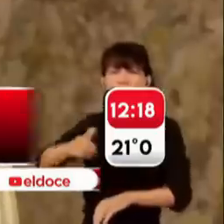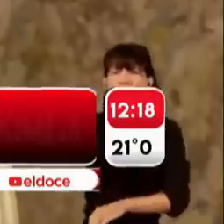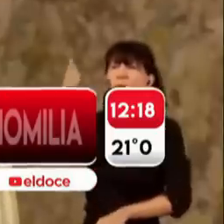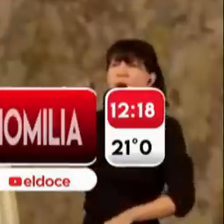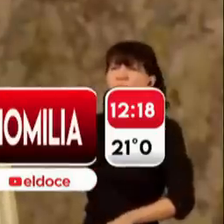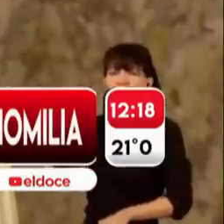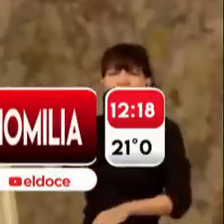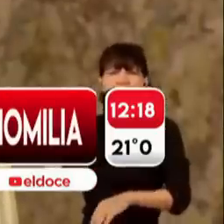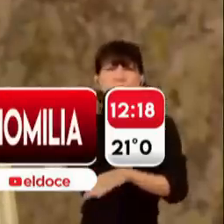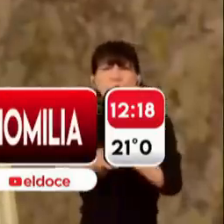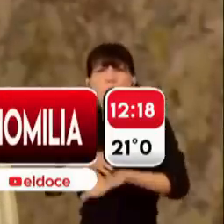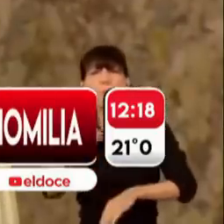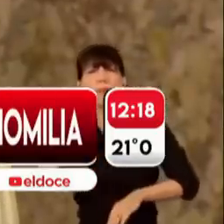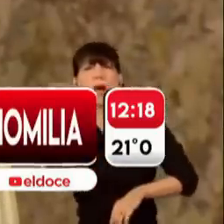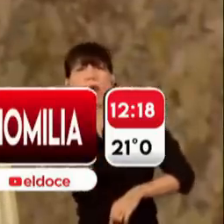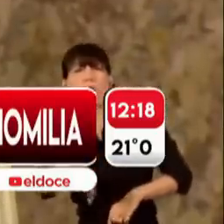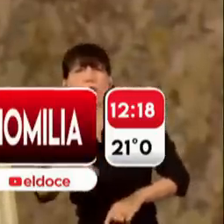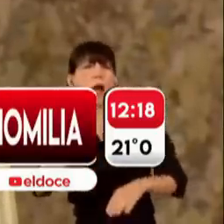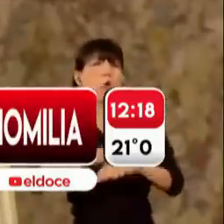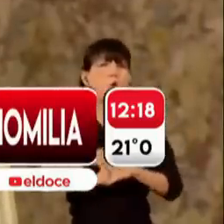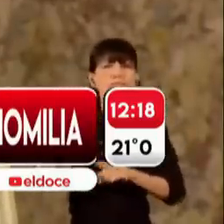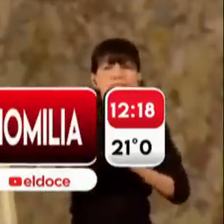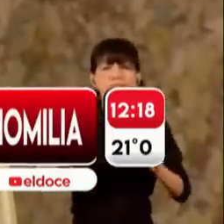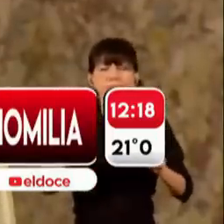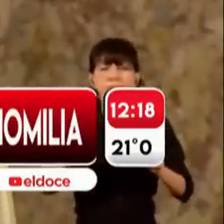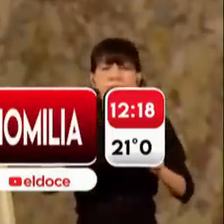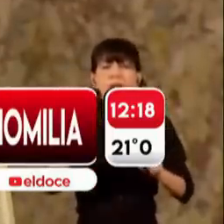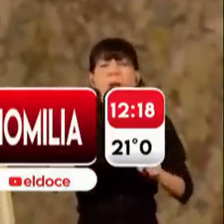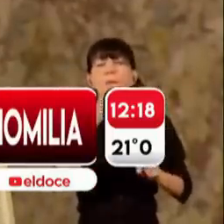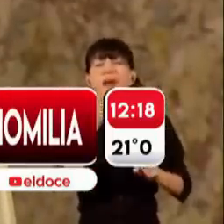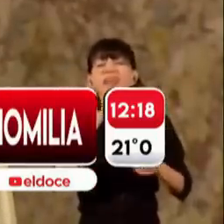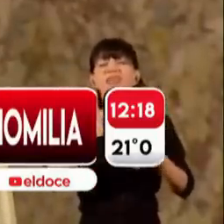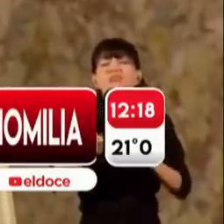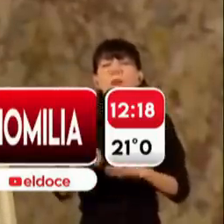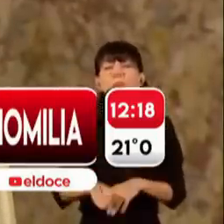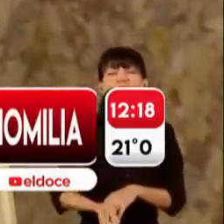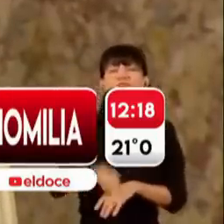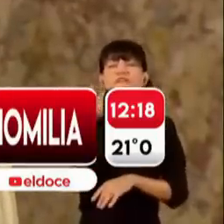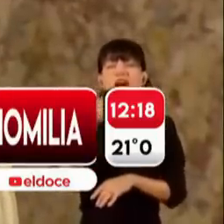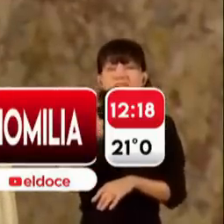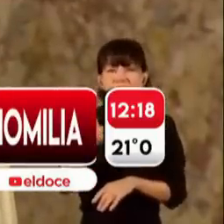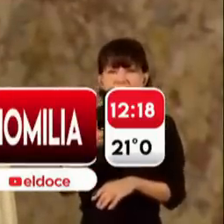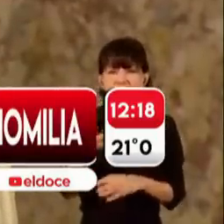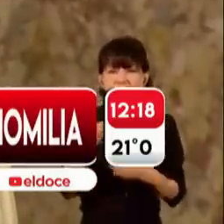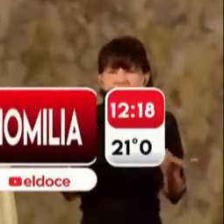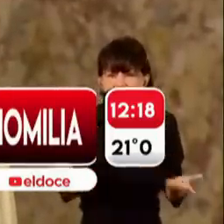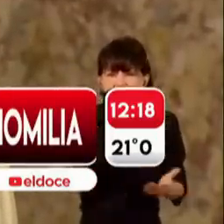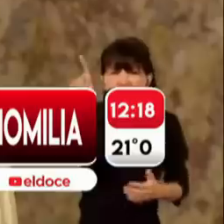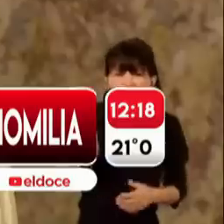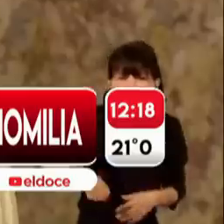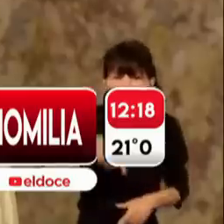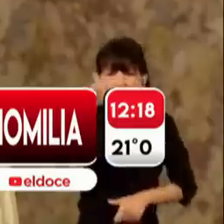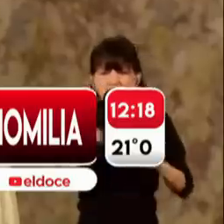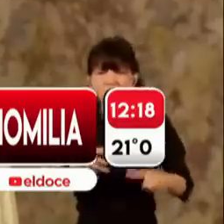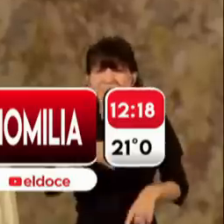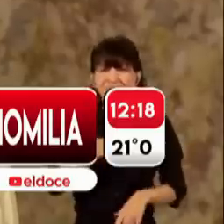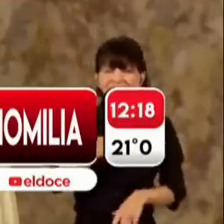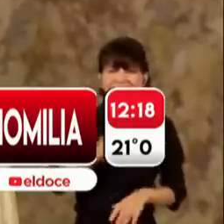presente puede parecer el camino más fácil, sembrando desconfianza y alimentando